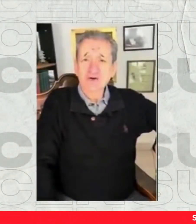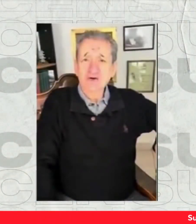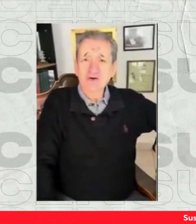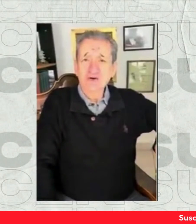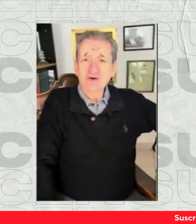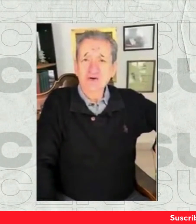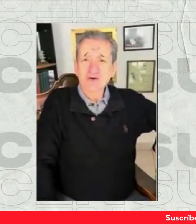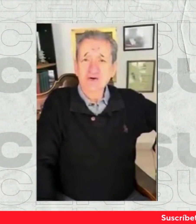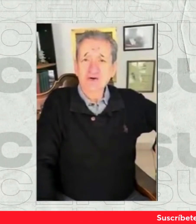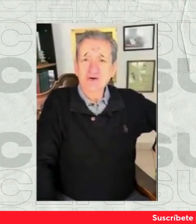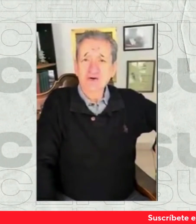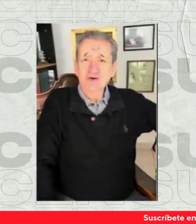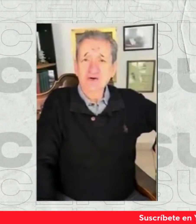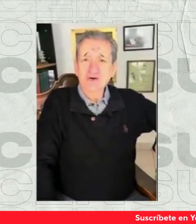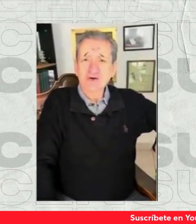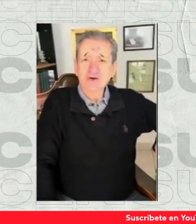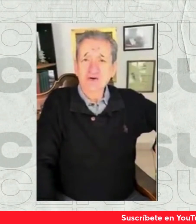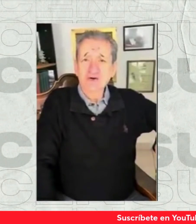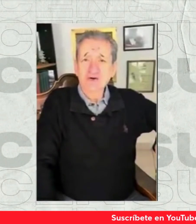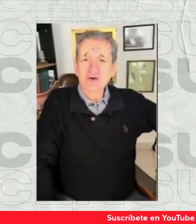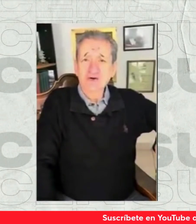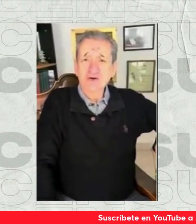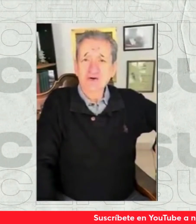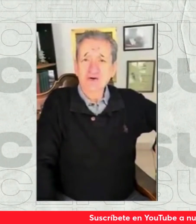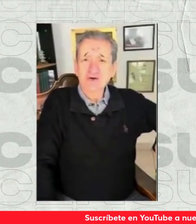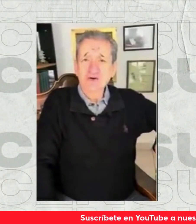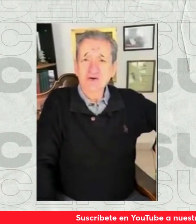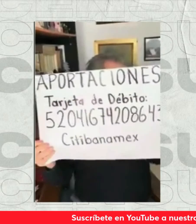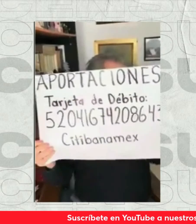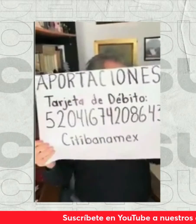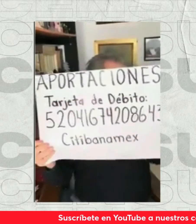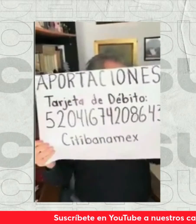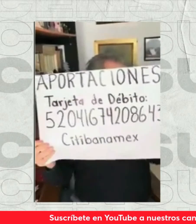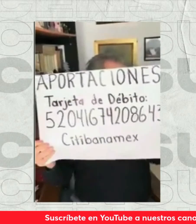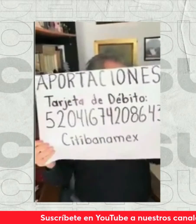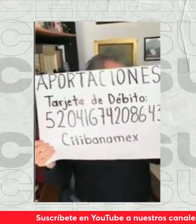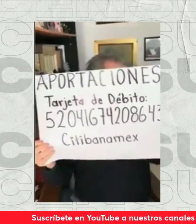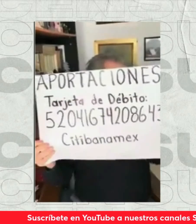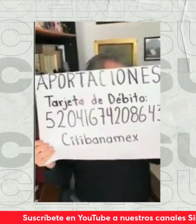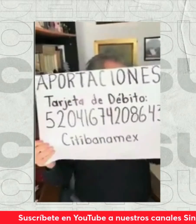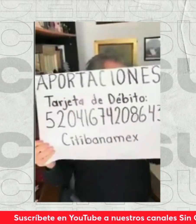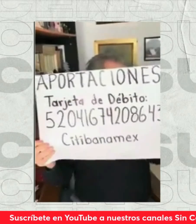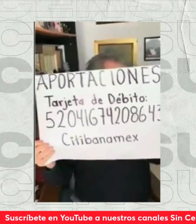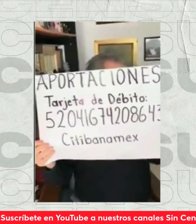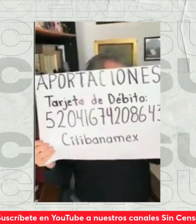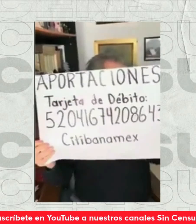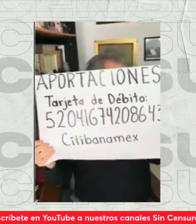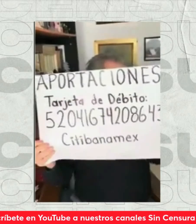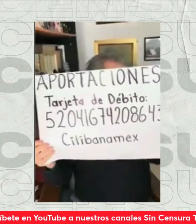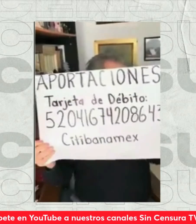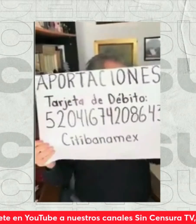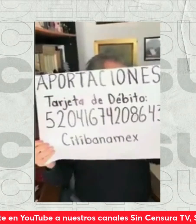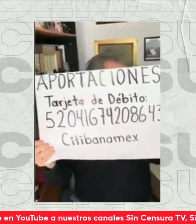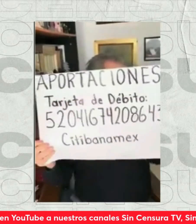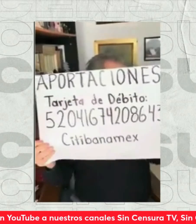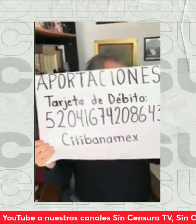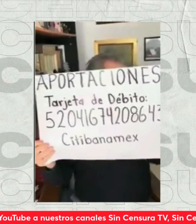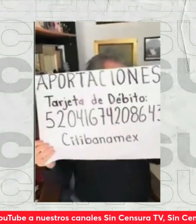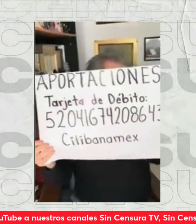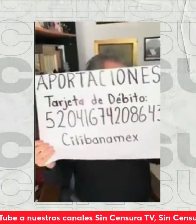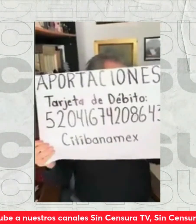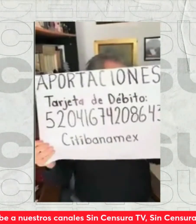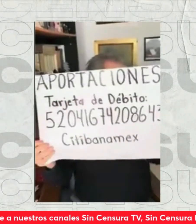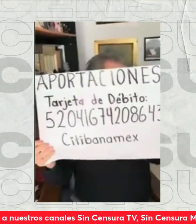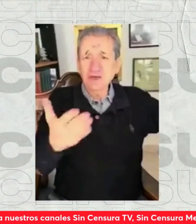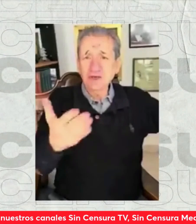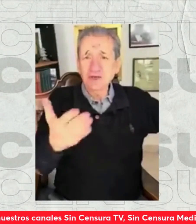subí una solicitud de aportaciones para lograr sobrevivir en este mundo